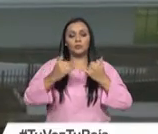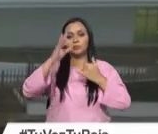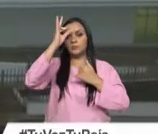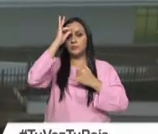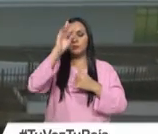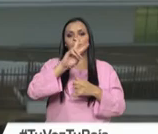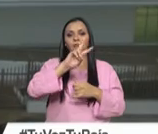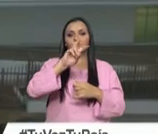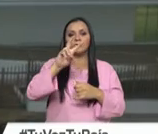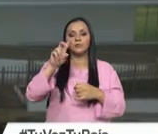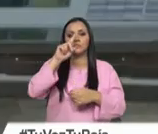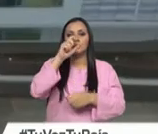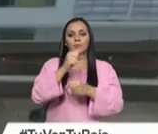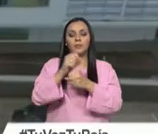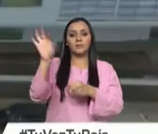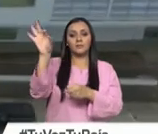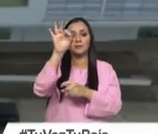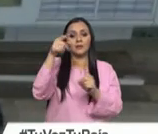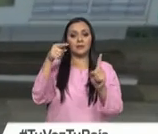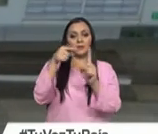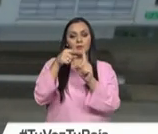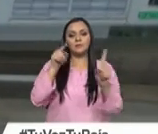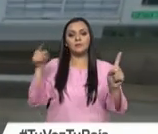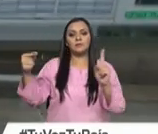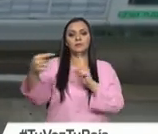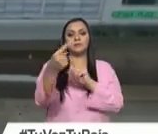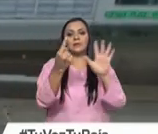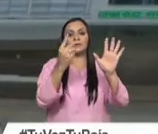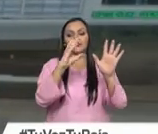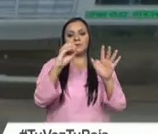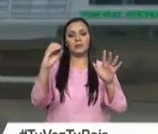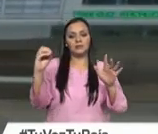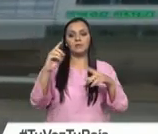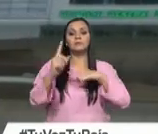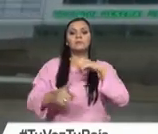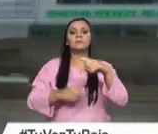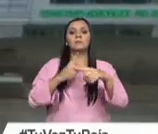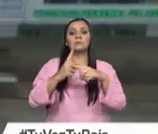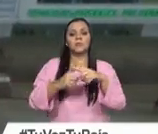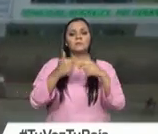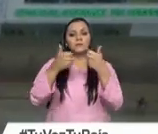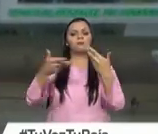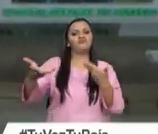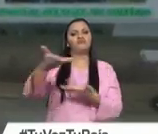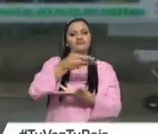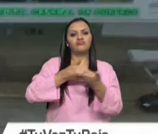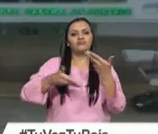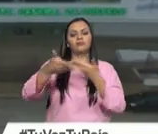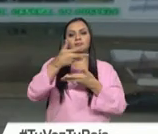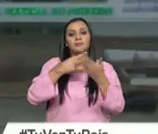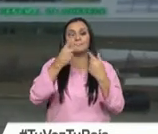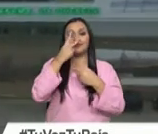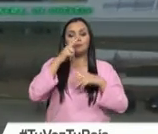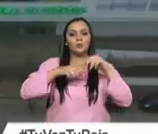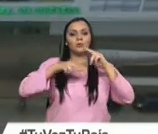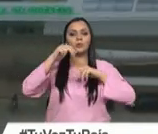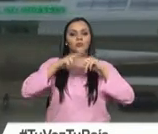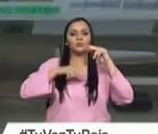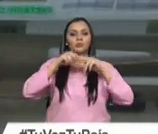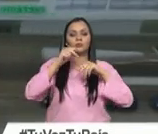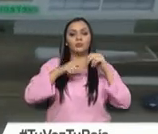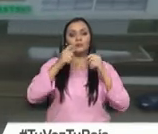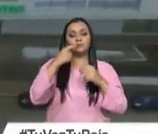de 200 empleos directos y 600 indirectos. Además, permitió la dinamización del sector de la construcción con